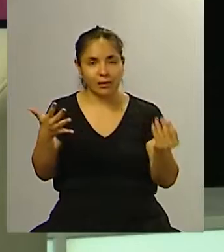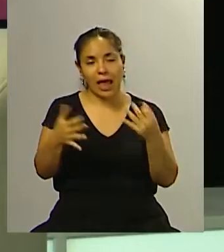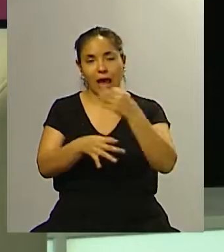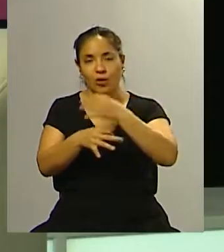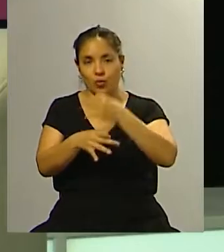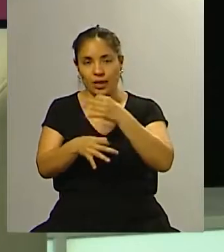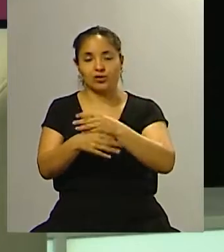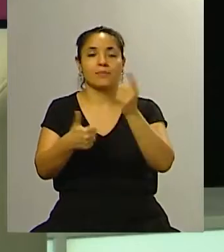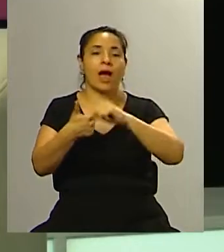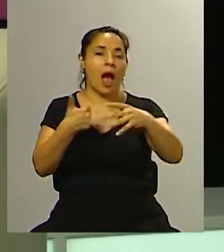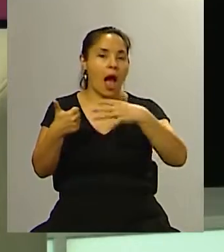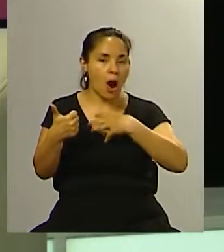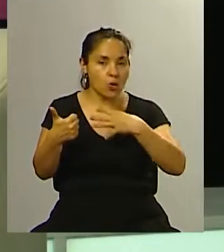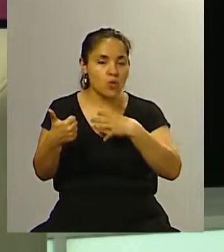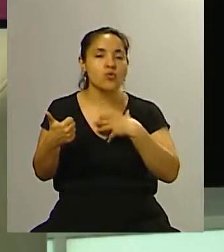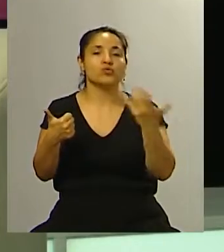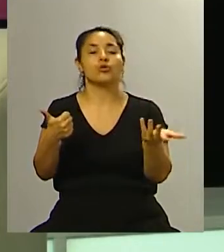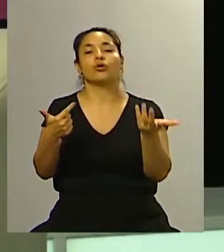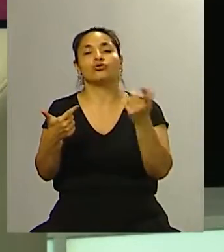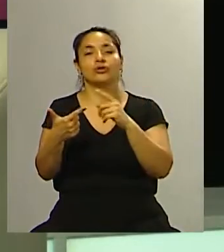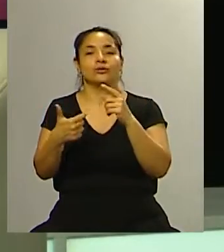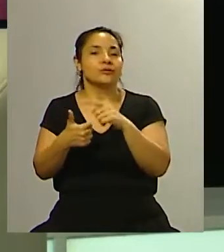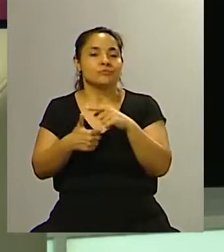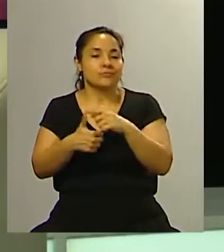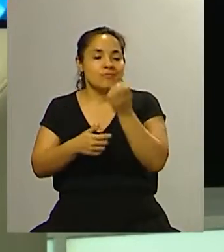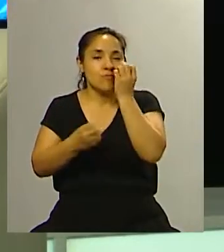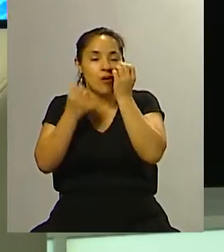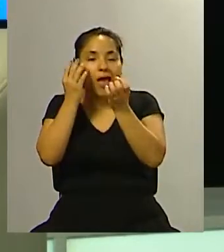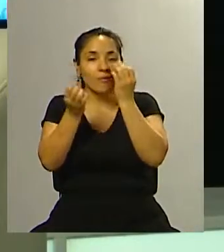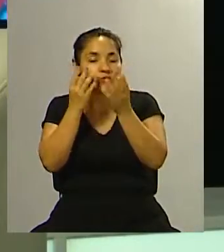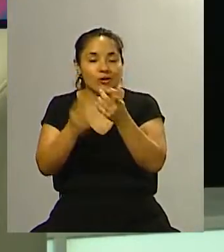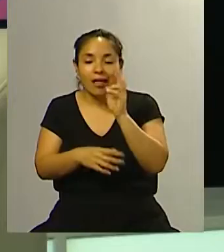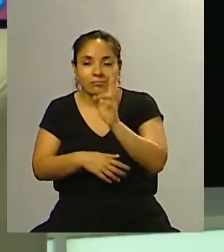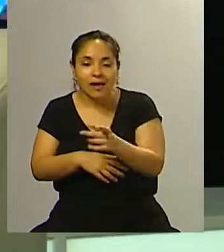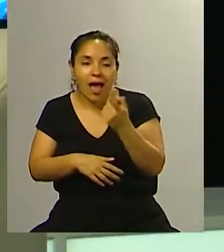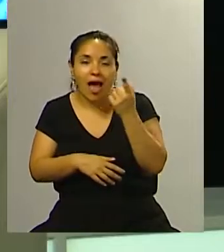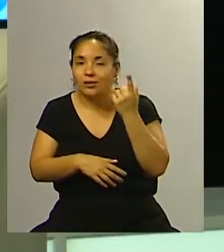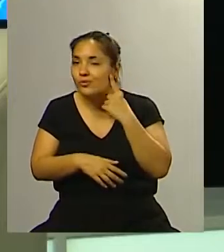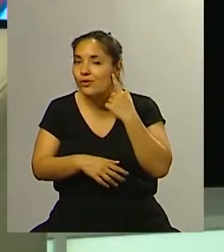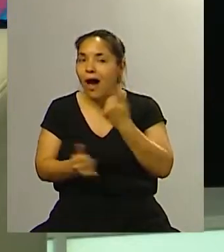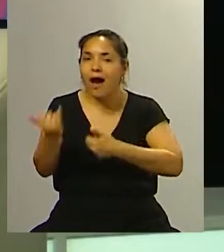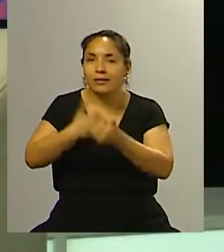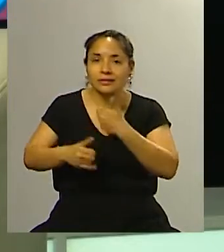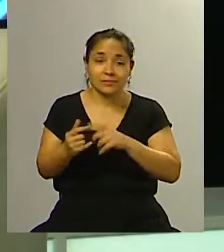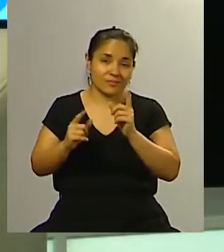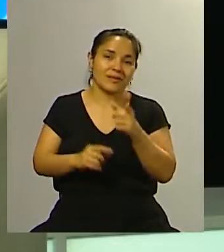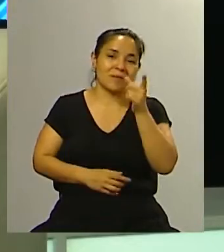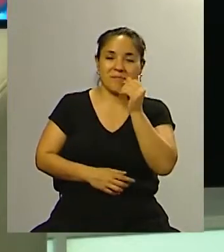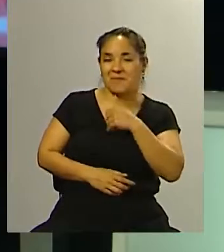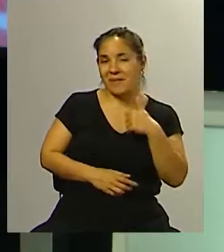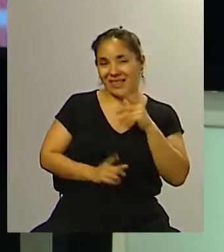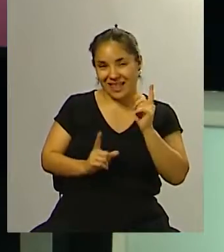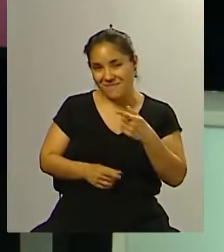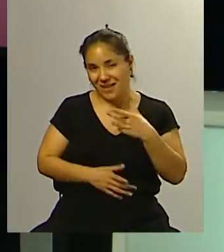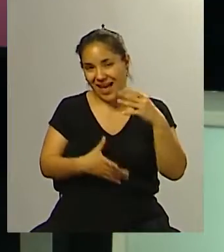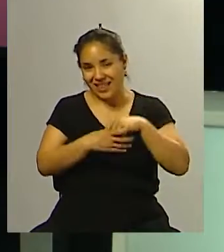educación, ¿no? Los estudiantes, es realmente emocionante escucharlos a los chicos. Uno también como padre también lo vivencia desde su